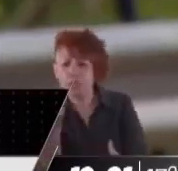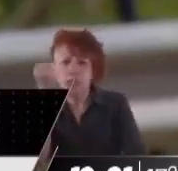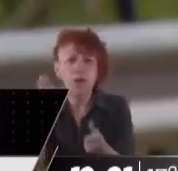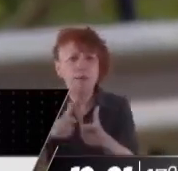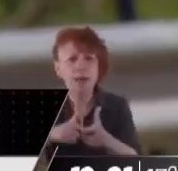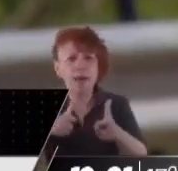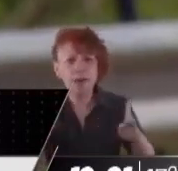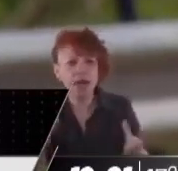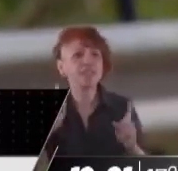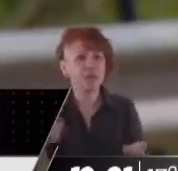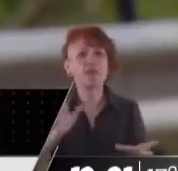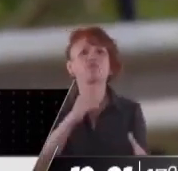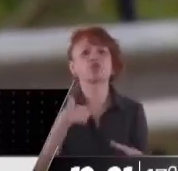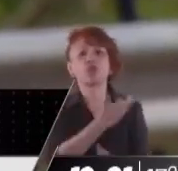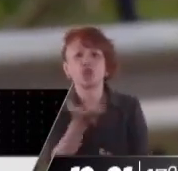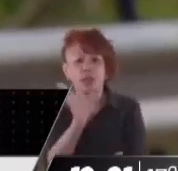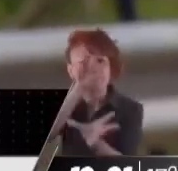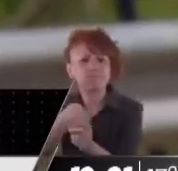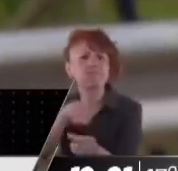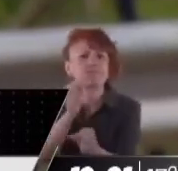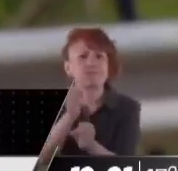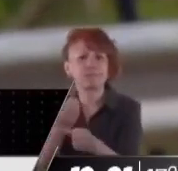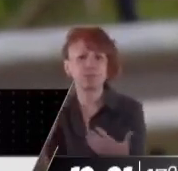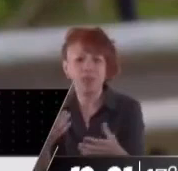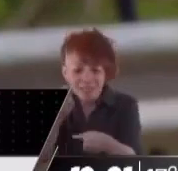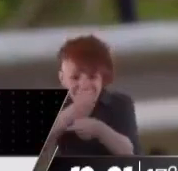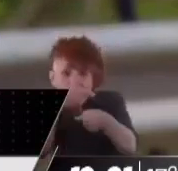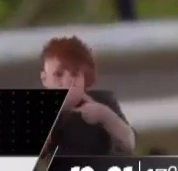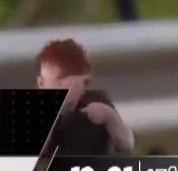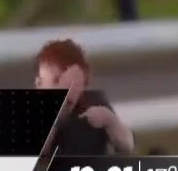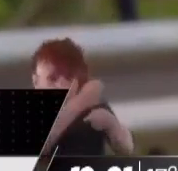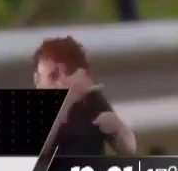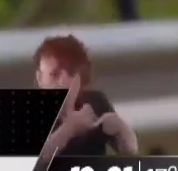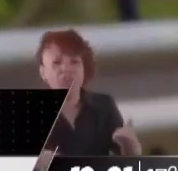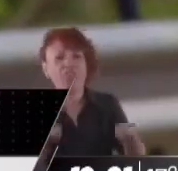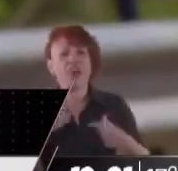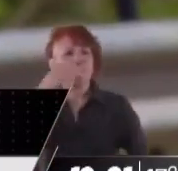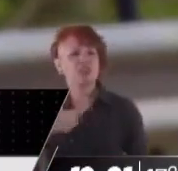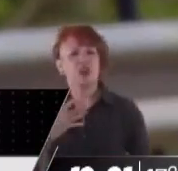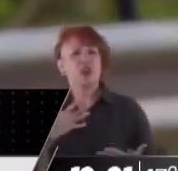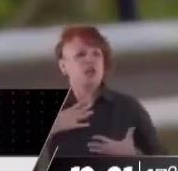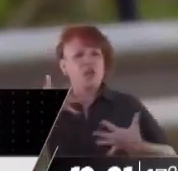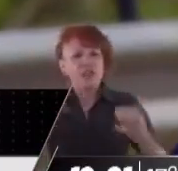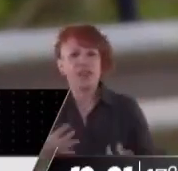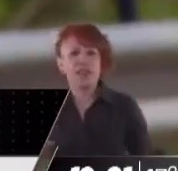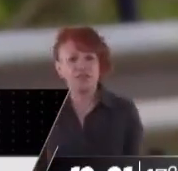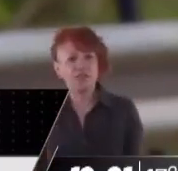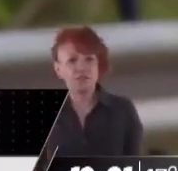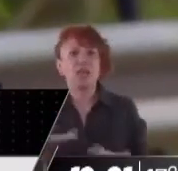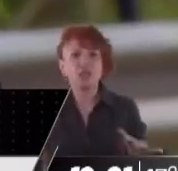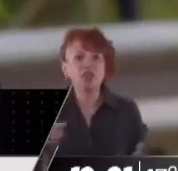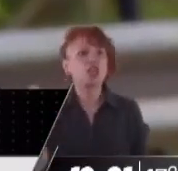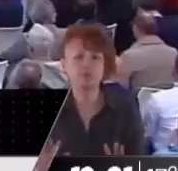sigan insertándose en la sociedad con trabajo. Solo el trabajo dignifica al hombre y en la medida que nosotros demos más